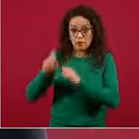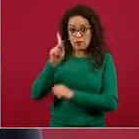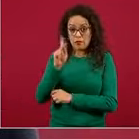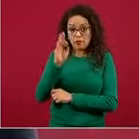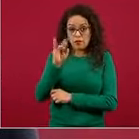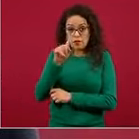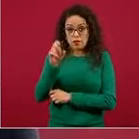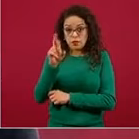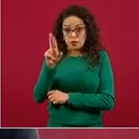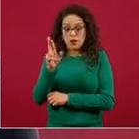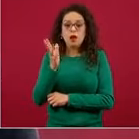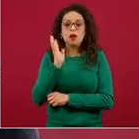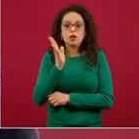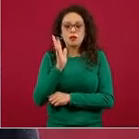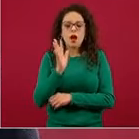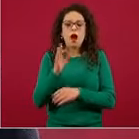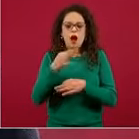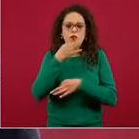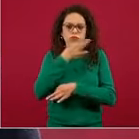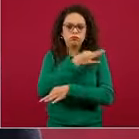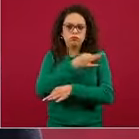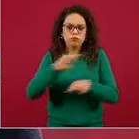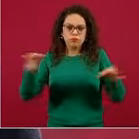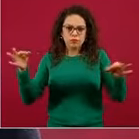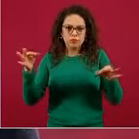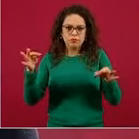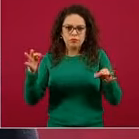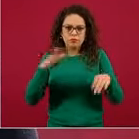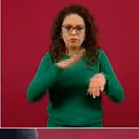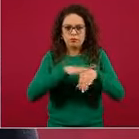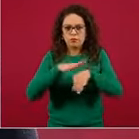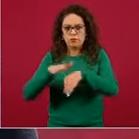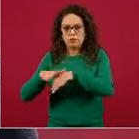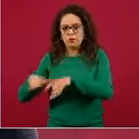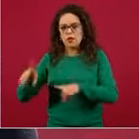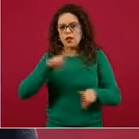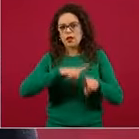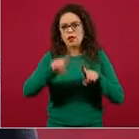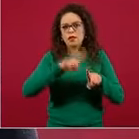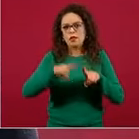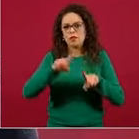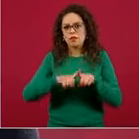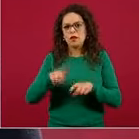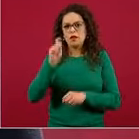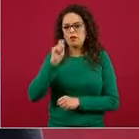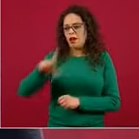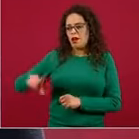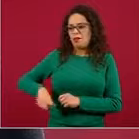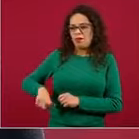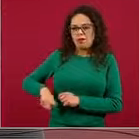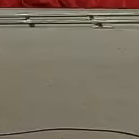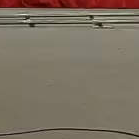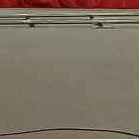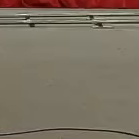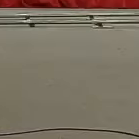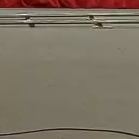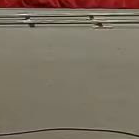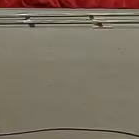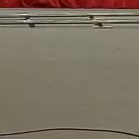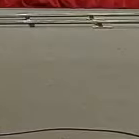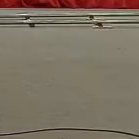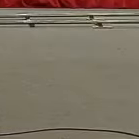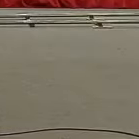ya publicado en diferentes eventos del gobierno, tanto en las conferencias mañaneras como también en